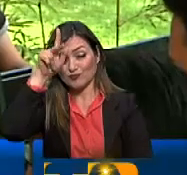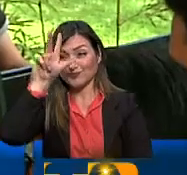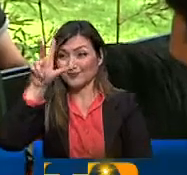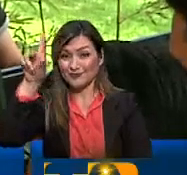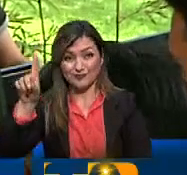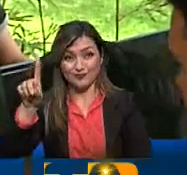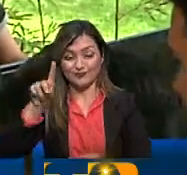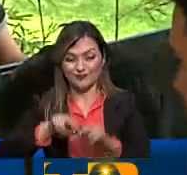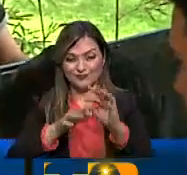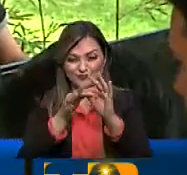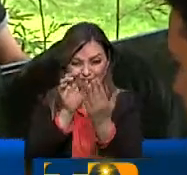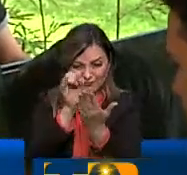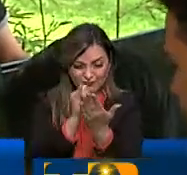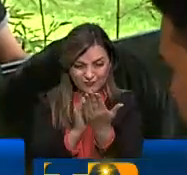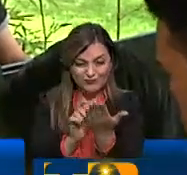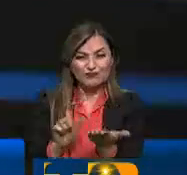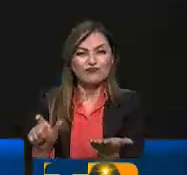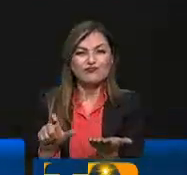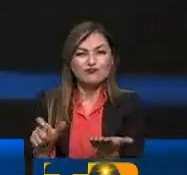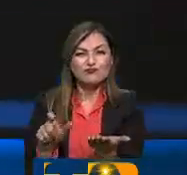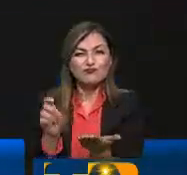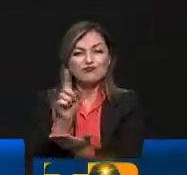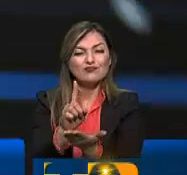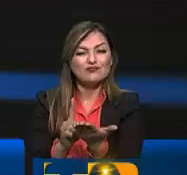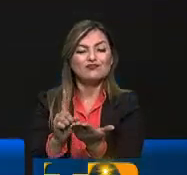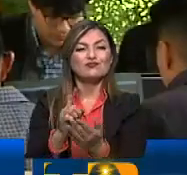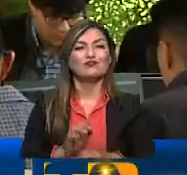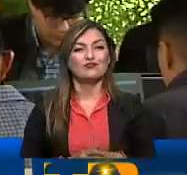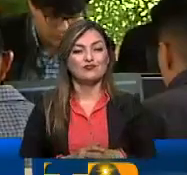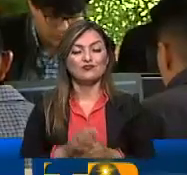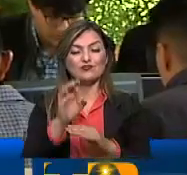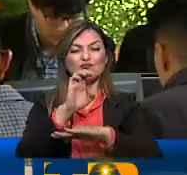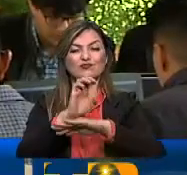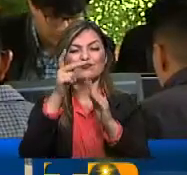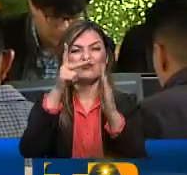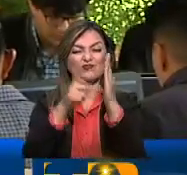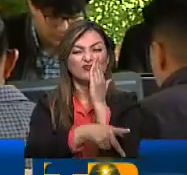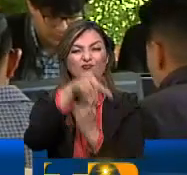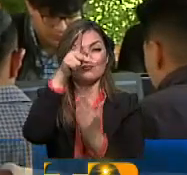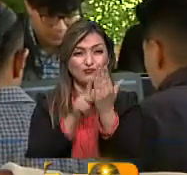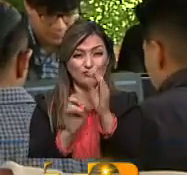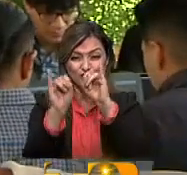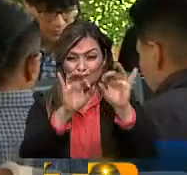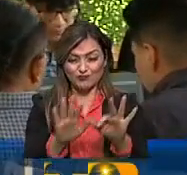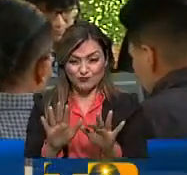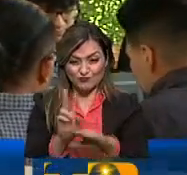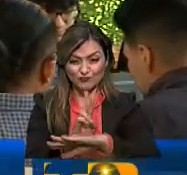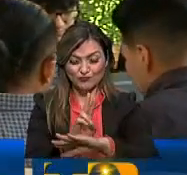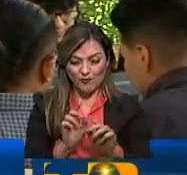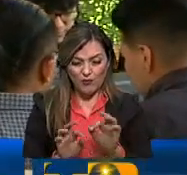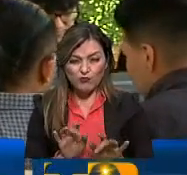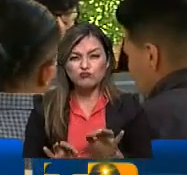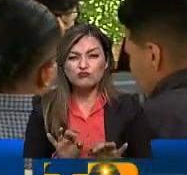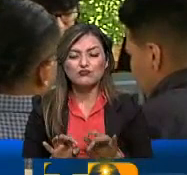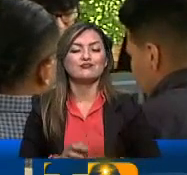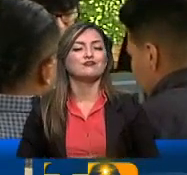niños mientras que en ecuador se realizó la programación para poder utilizarlos desarrollar juegos que aporten aciertos a ciertas